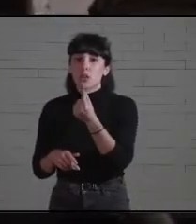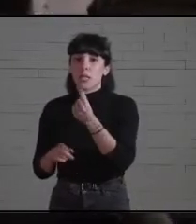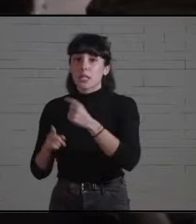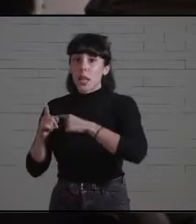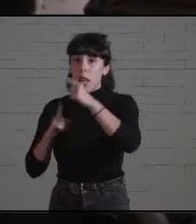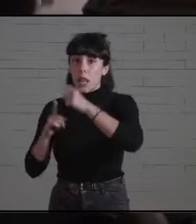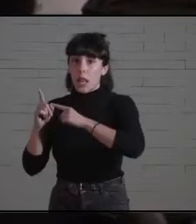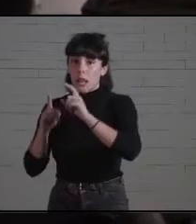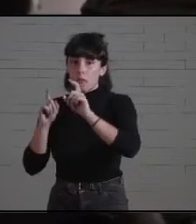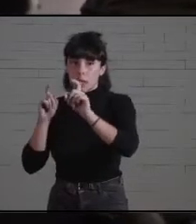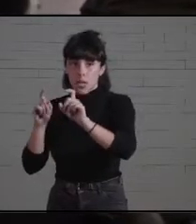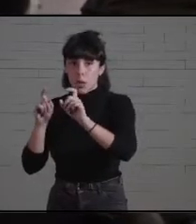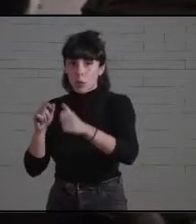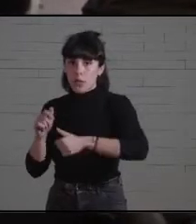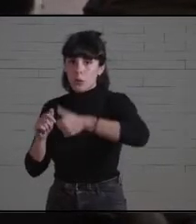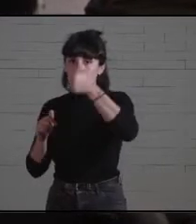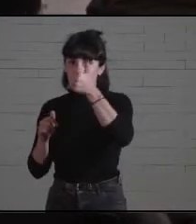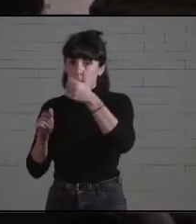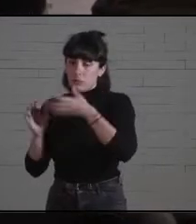educativos.